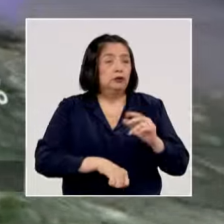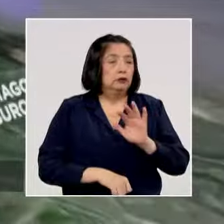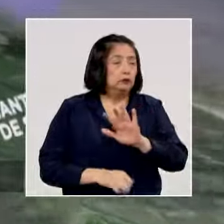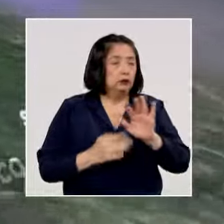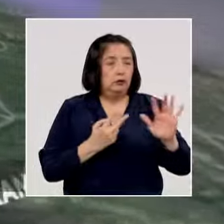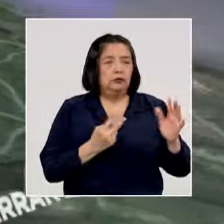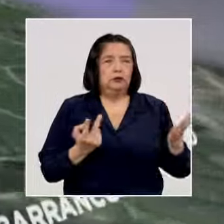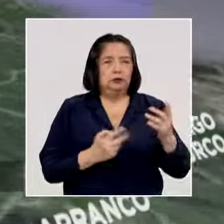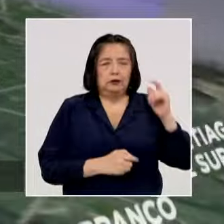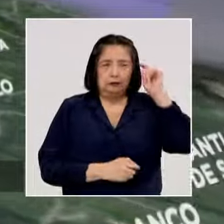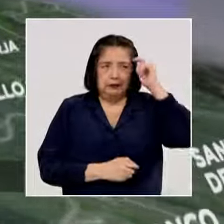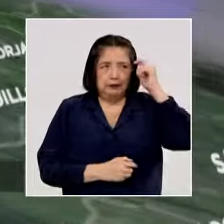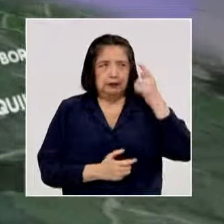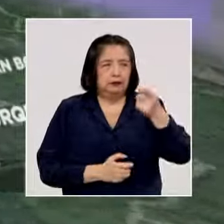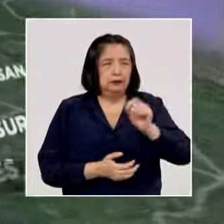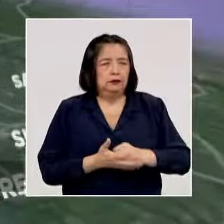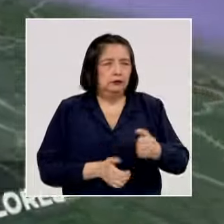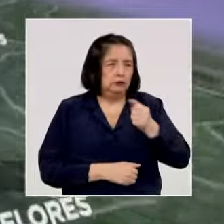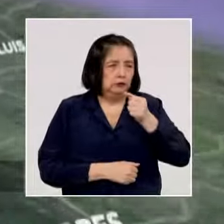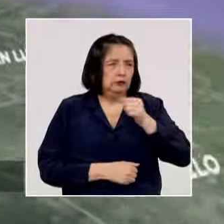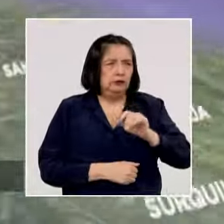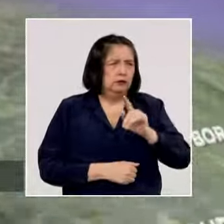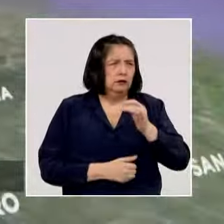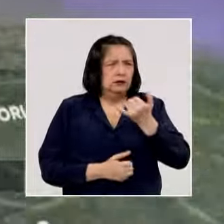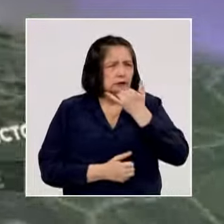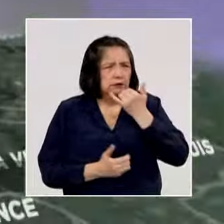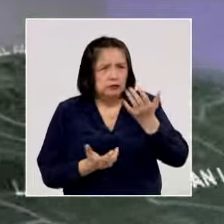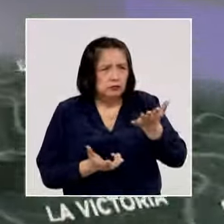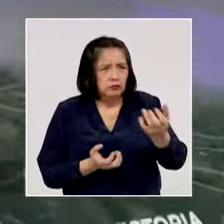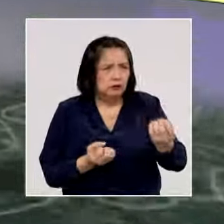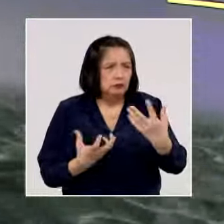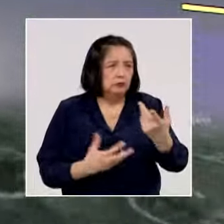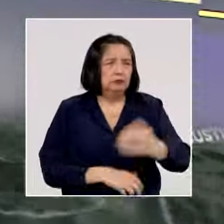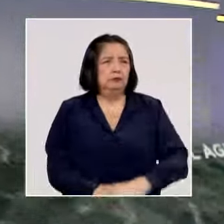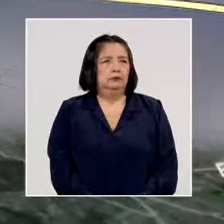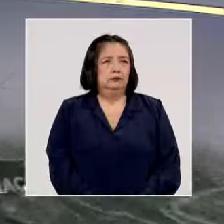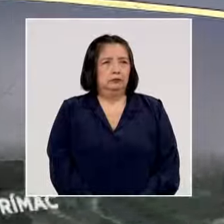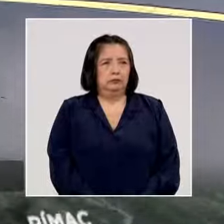vamos hasta Magdalena con nuestra compañera Cari Saldaña. ¿Qué pasó por allá? Nos cuentas, ¿cómo estás?